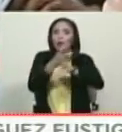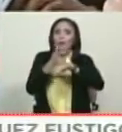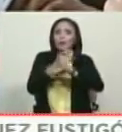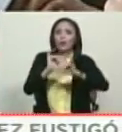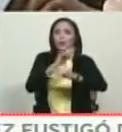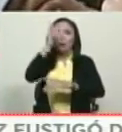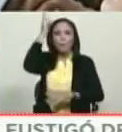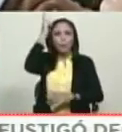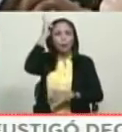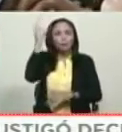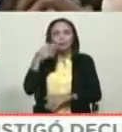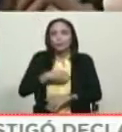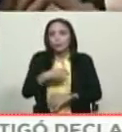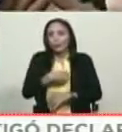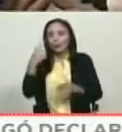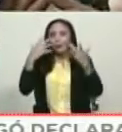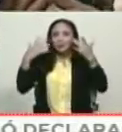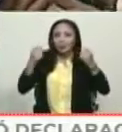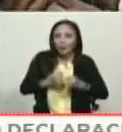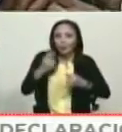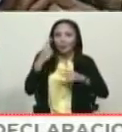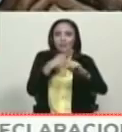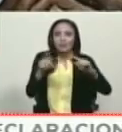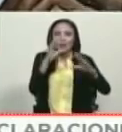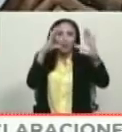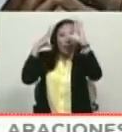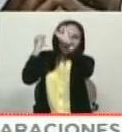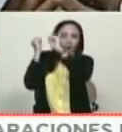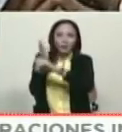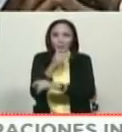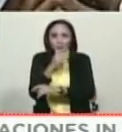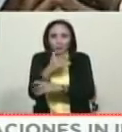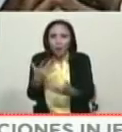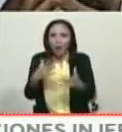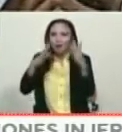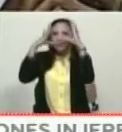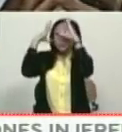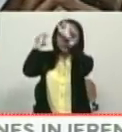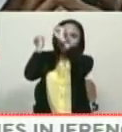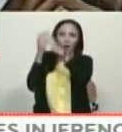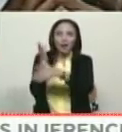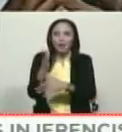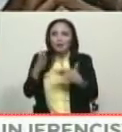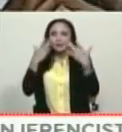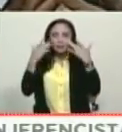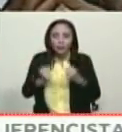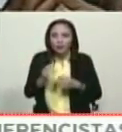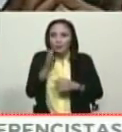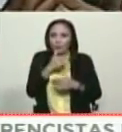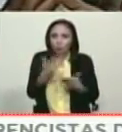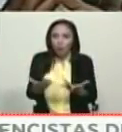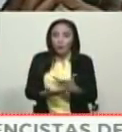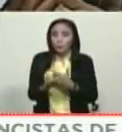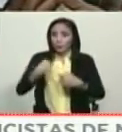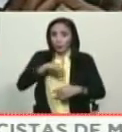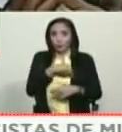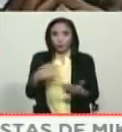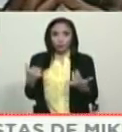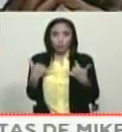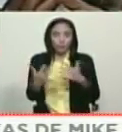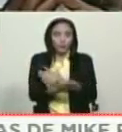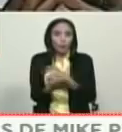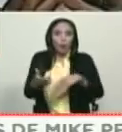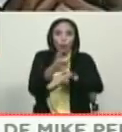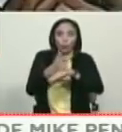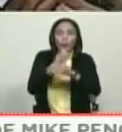puede ni siquiera garantizar la seguridad de sus embajadas nosotros estamos haciendo un recurso frente al organismo de naciones